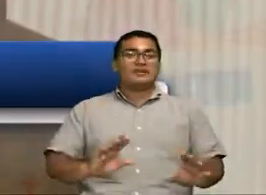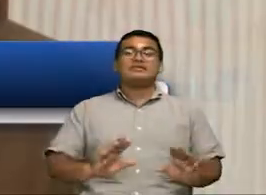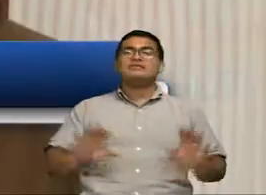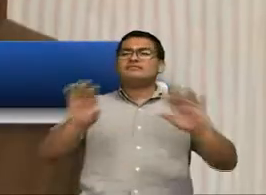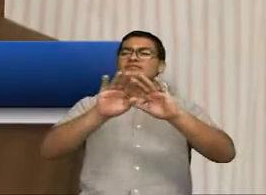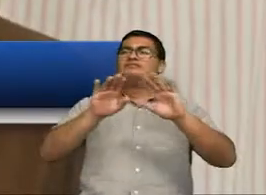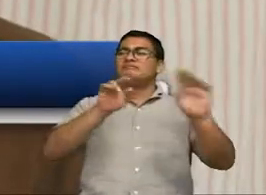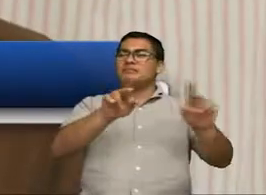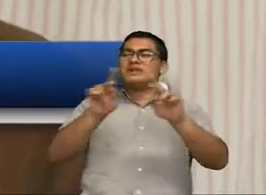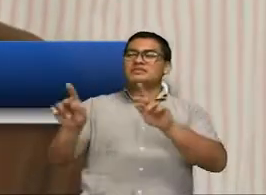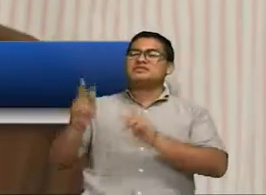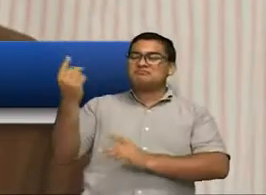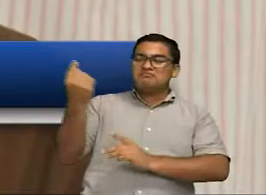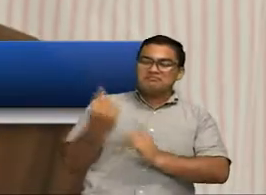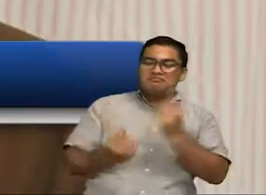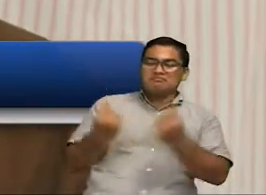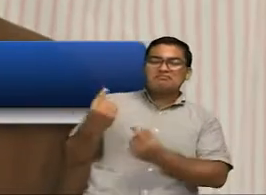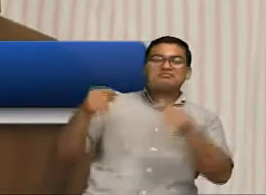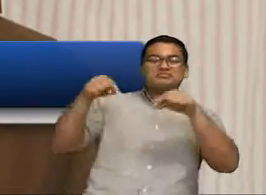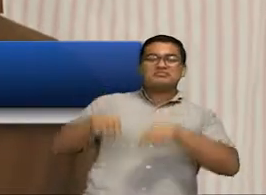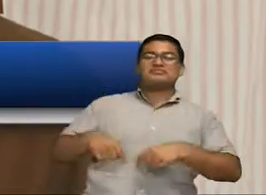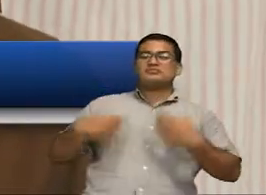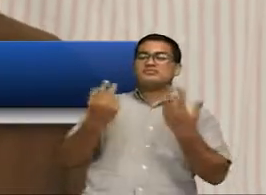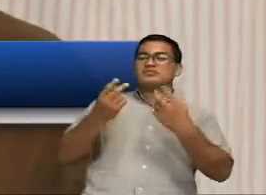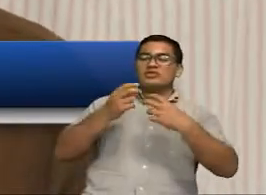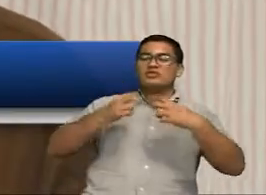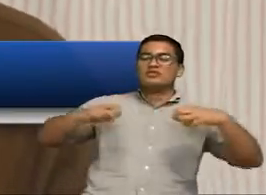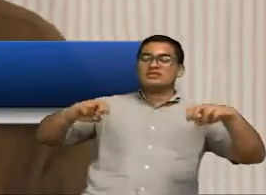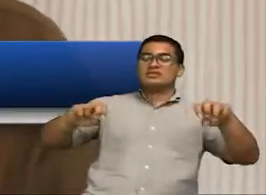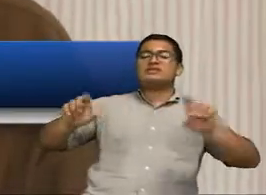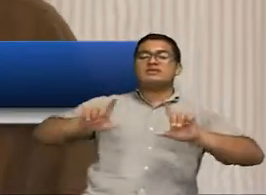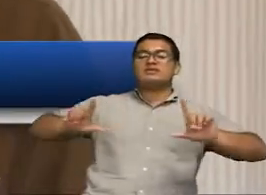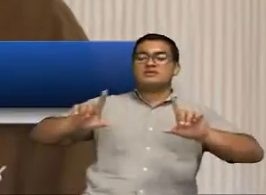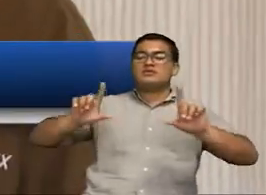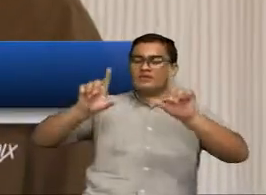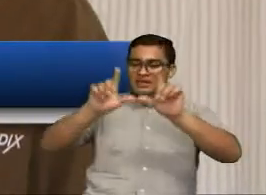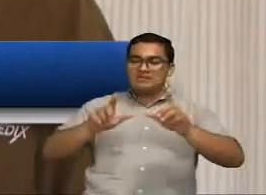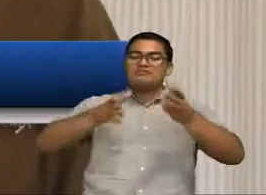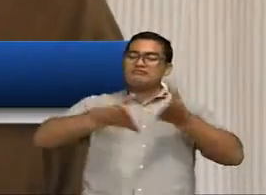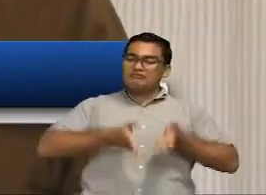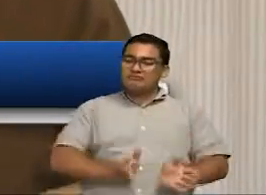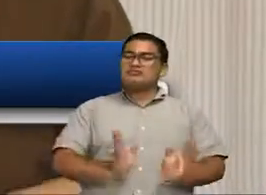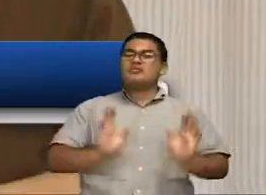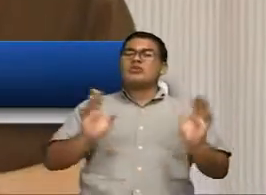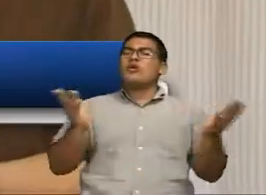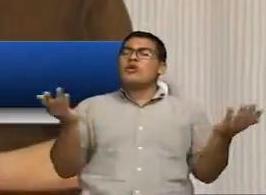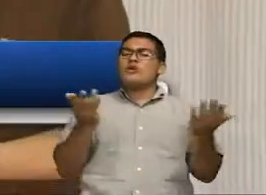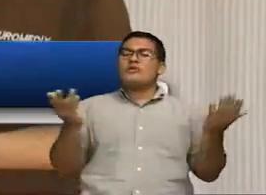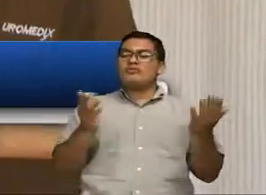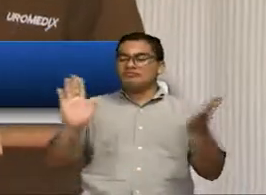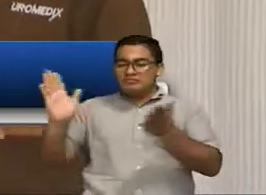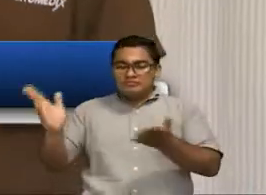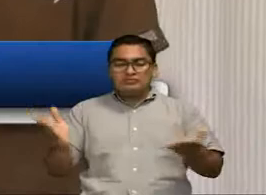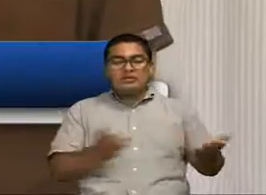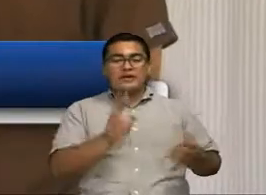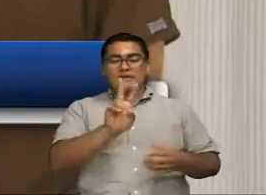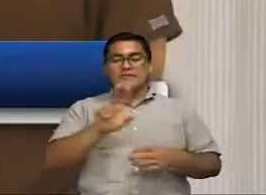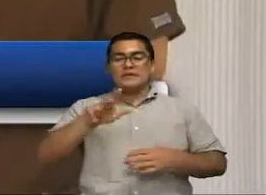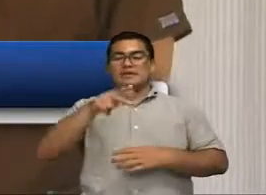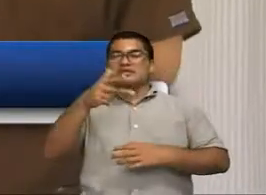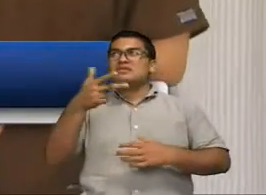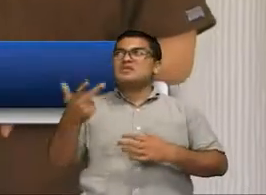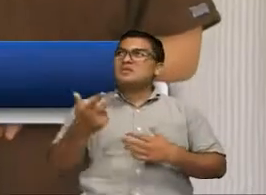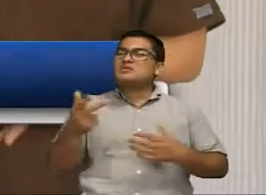de labor y parto, ¿prefieren qué tan acogida ha tenido estas 28 posiciones? Me imagino que ustedes le